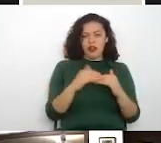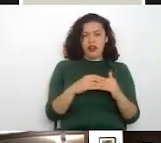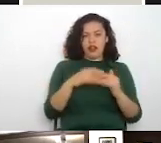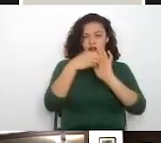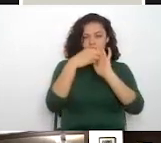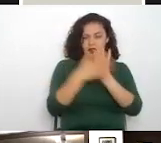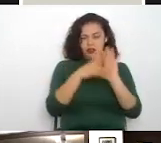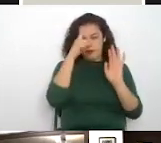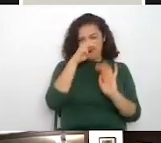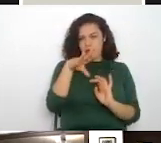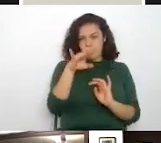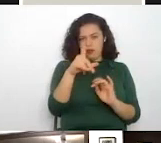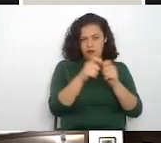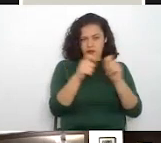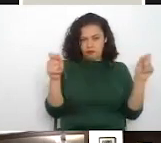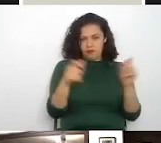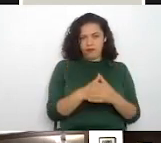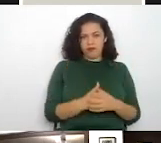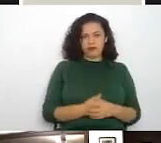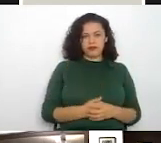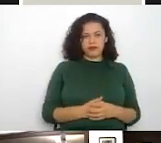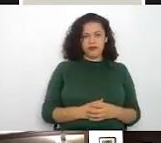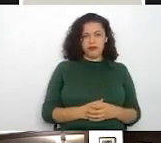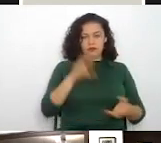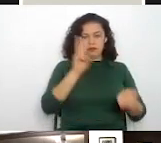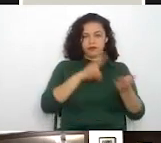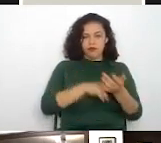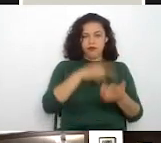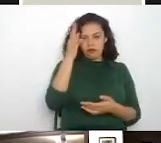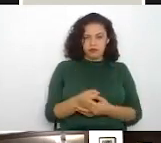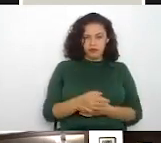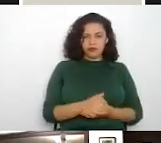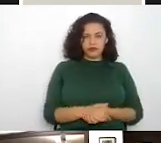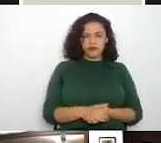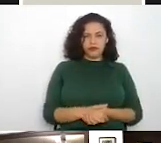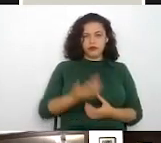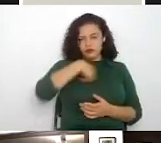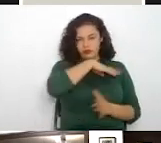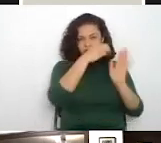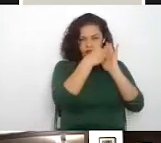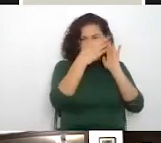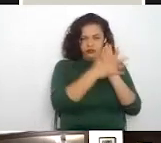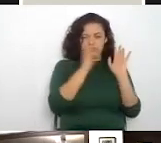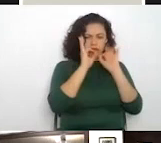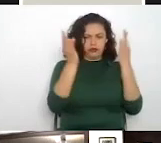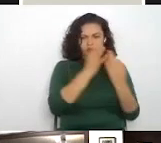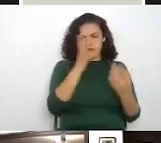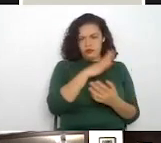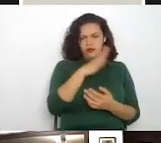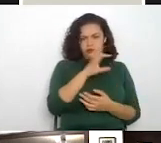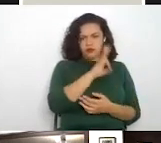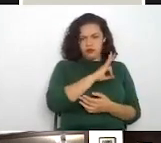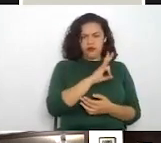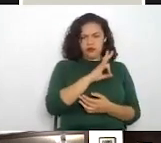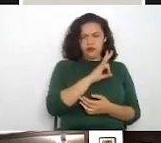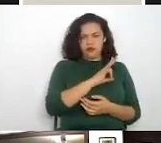publicación del manual. Una vez validado y autorizado, lo publicamos por el medio que aplique, puede publicarse en